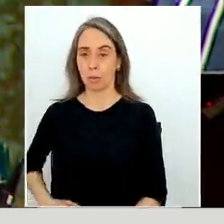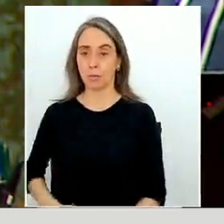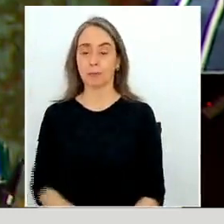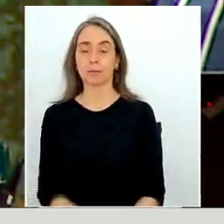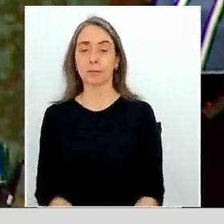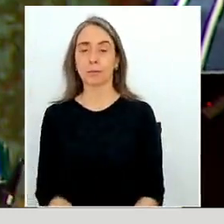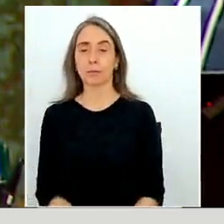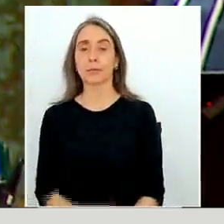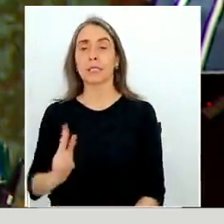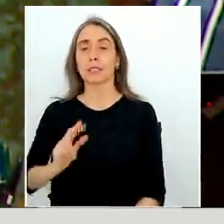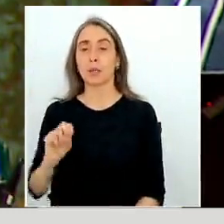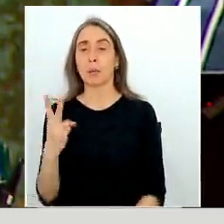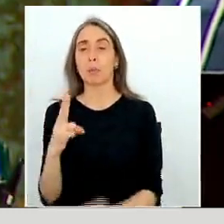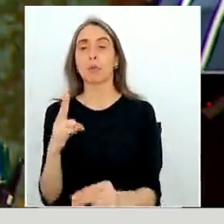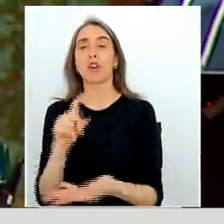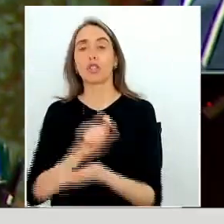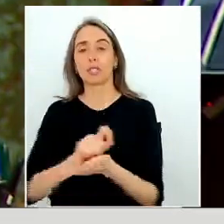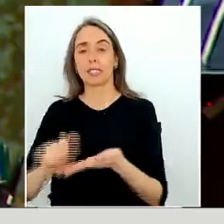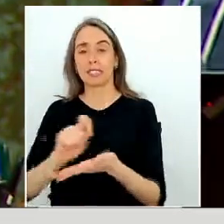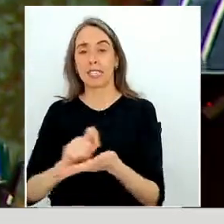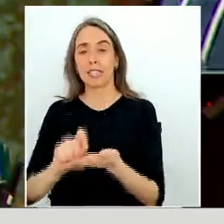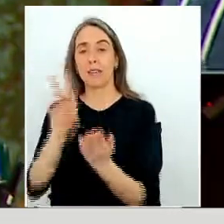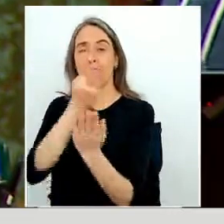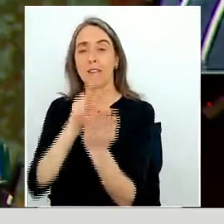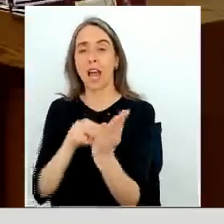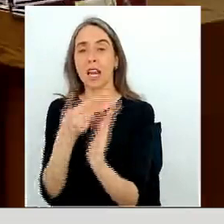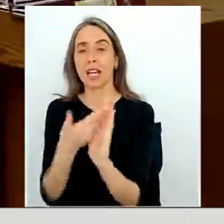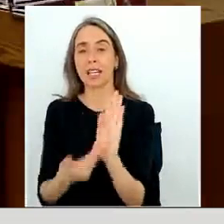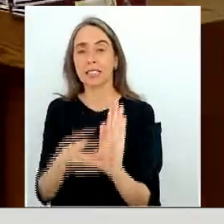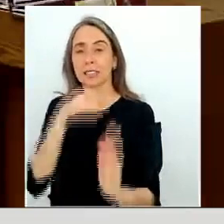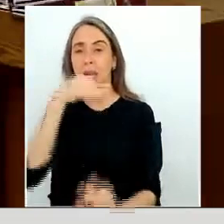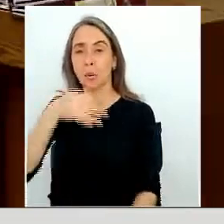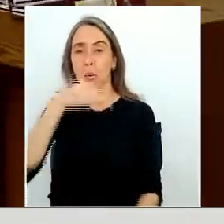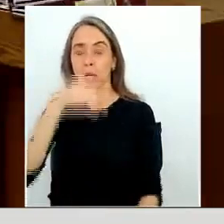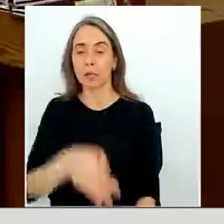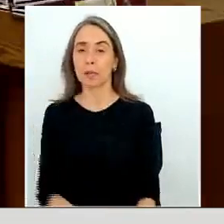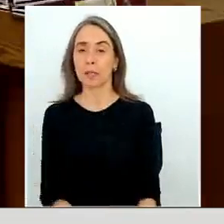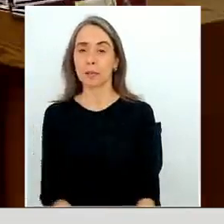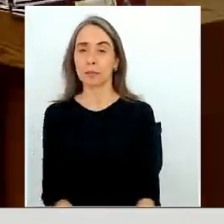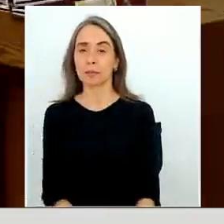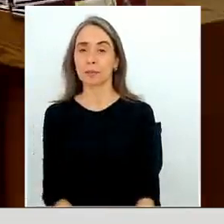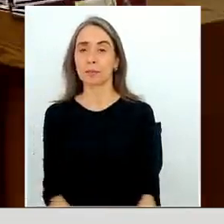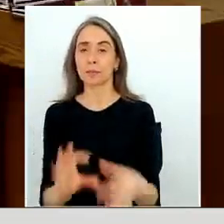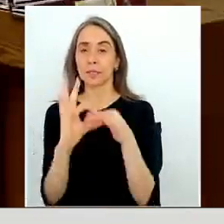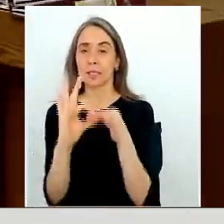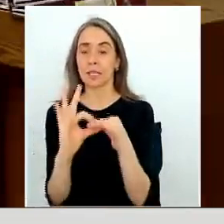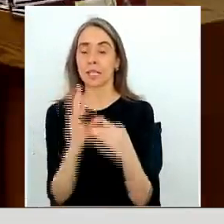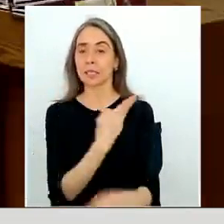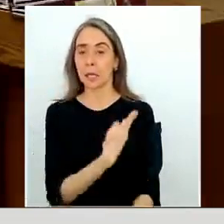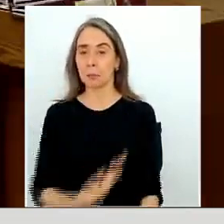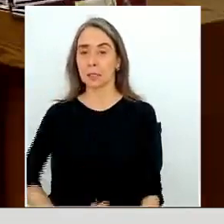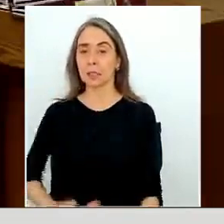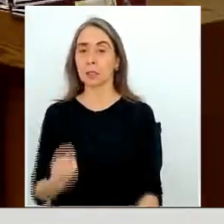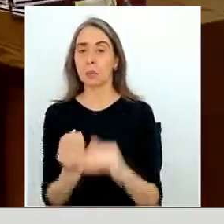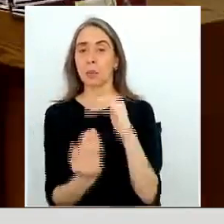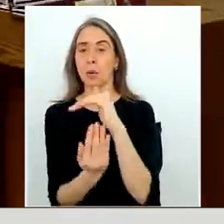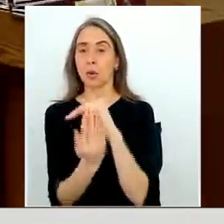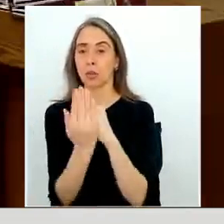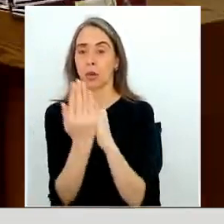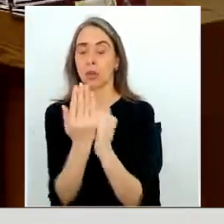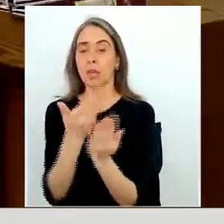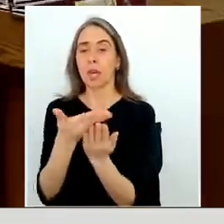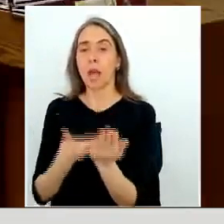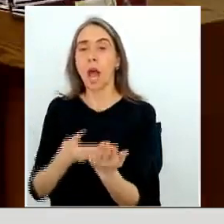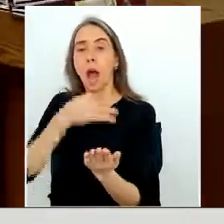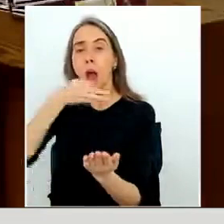prosecretario dará lectura a la cuenta Gracias presidente Buen día la cuenta corresponde